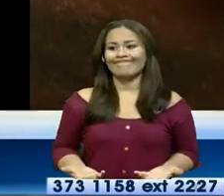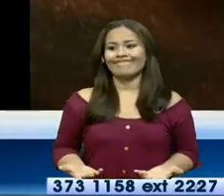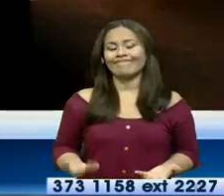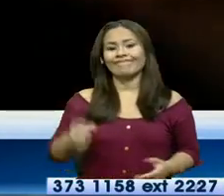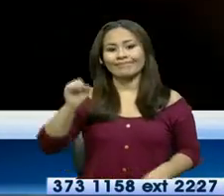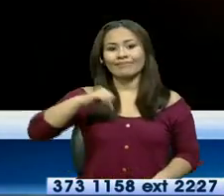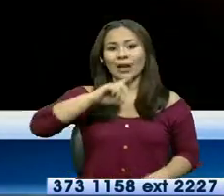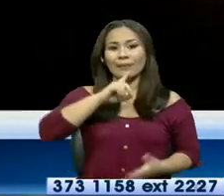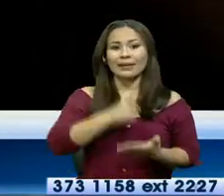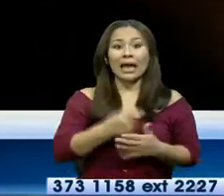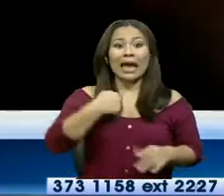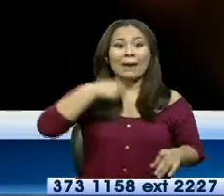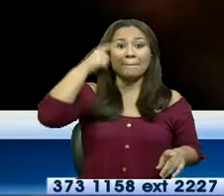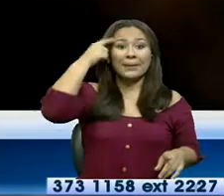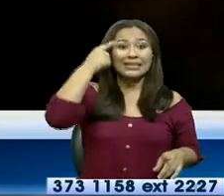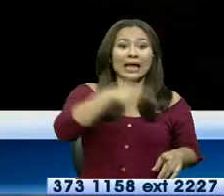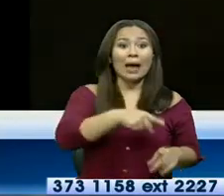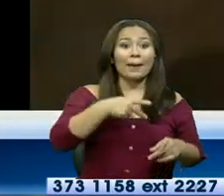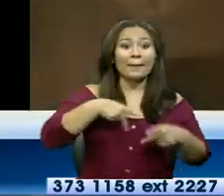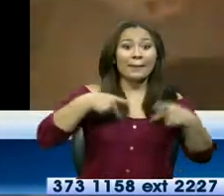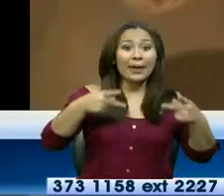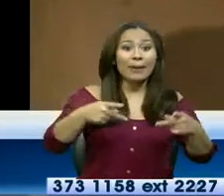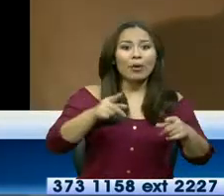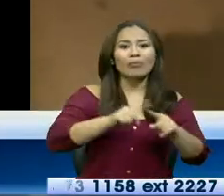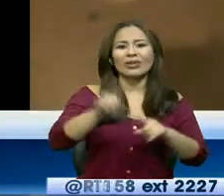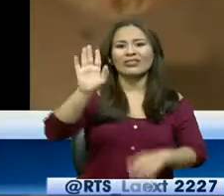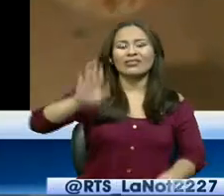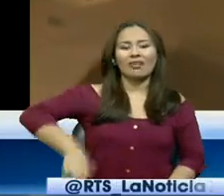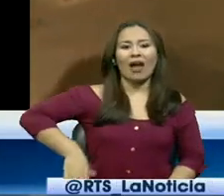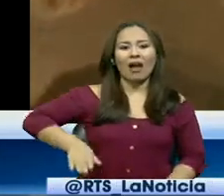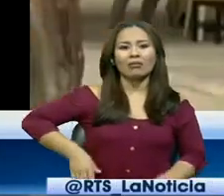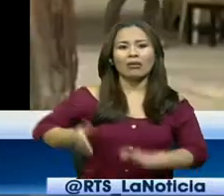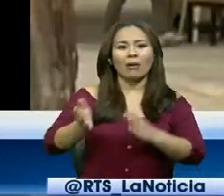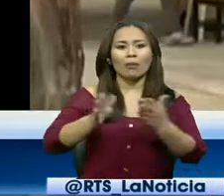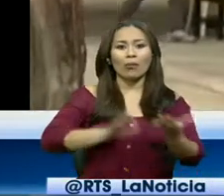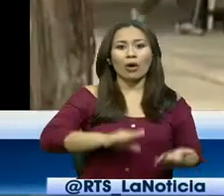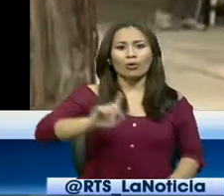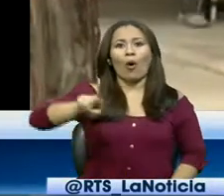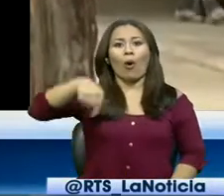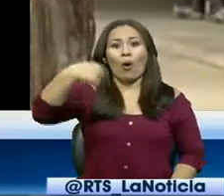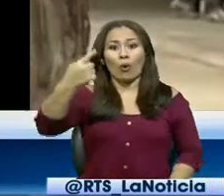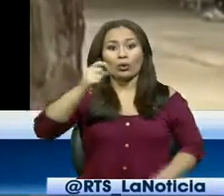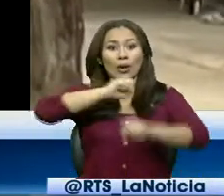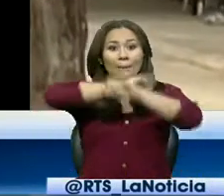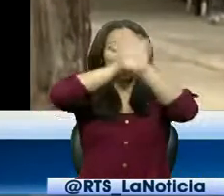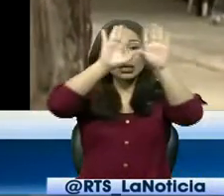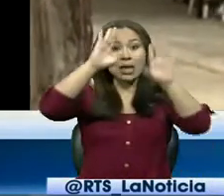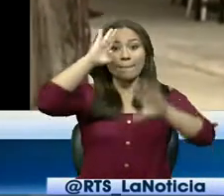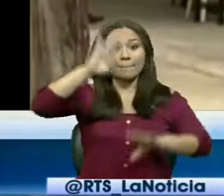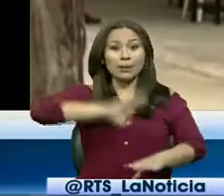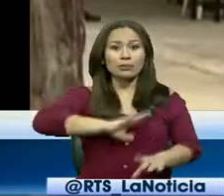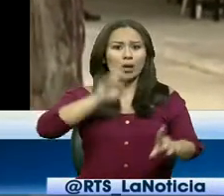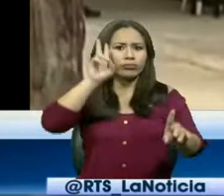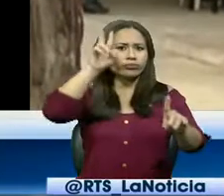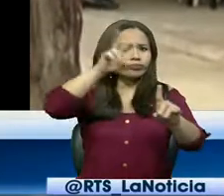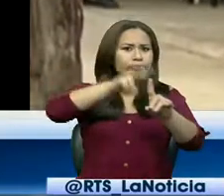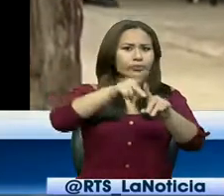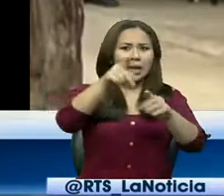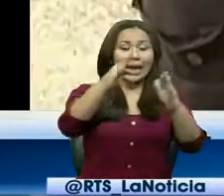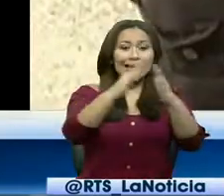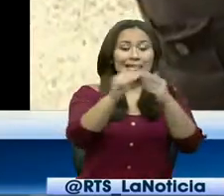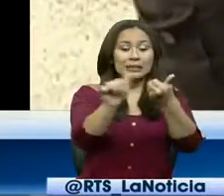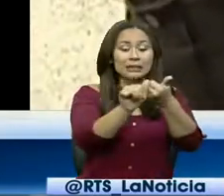estaba vivo, ya estaba muerto, señor. En la mañana, agentes policiales ingresaron hasta un domicilio